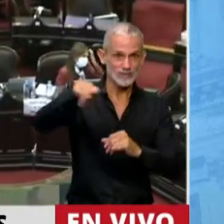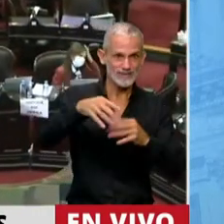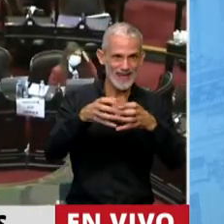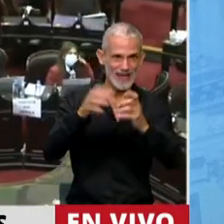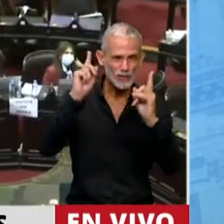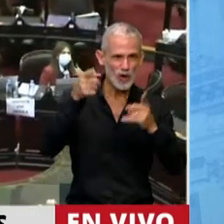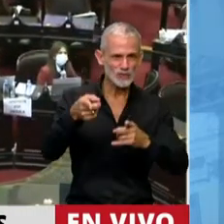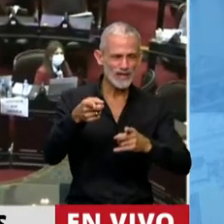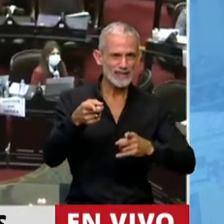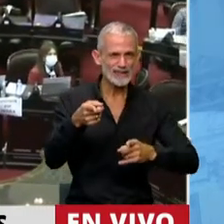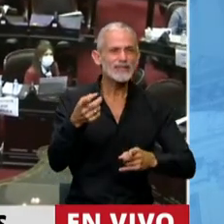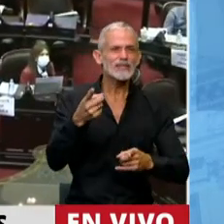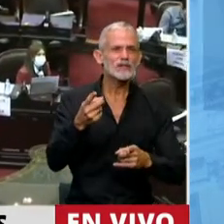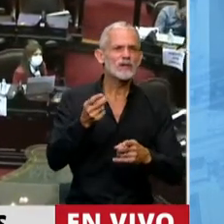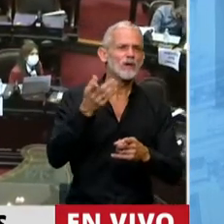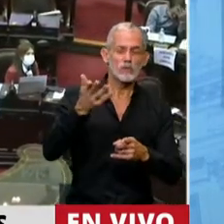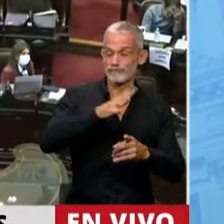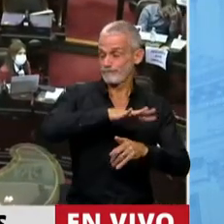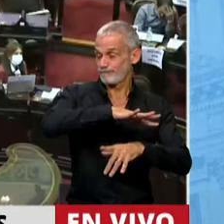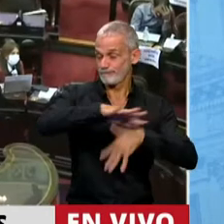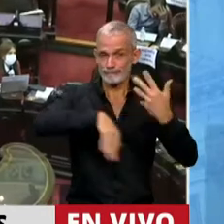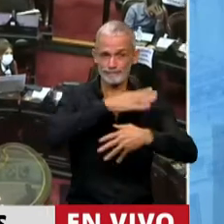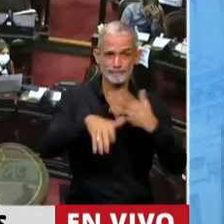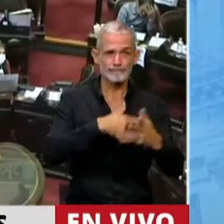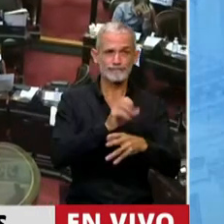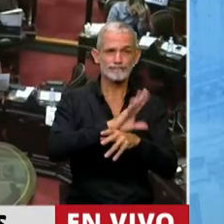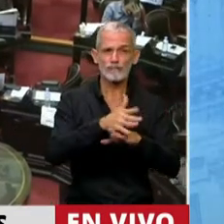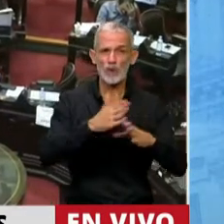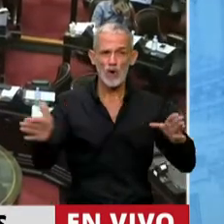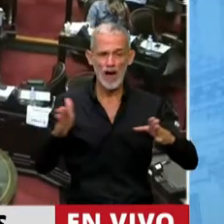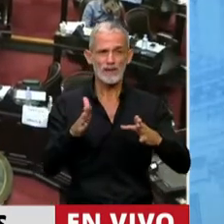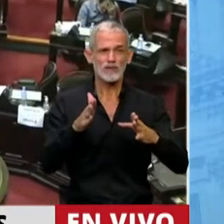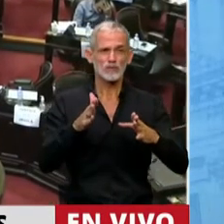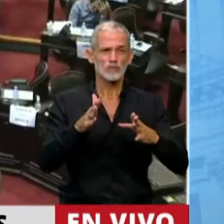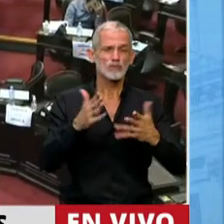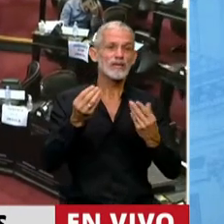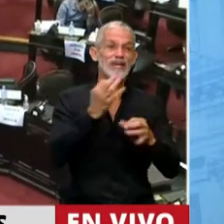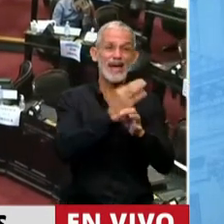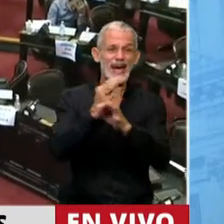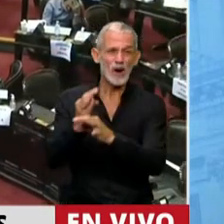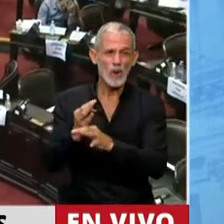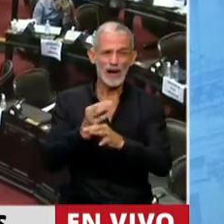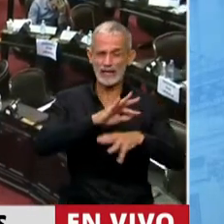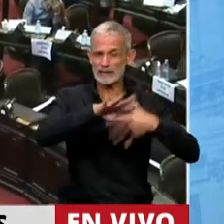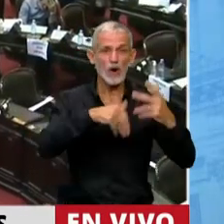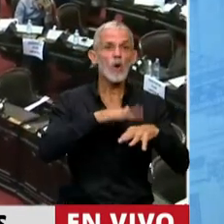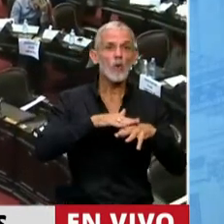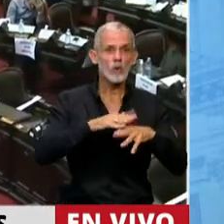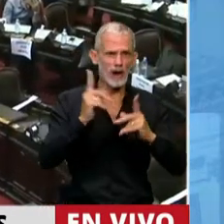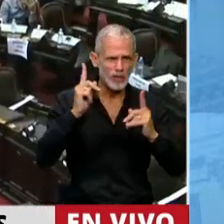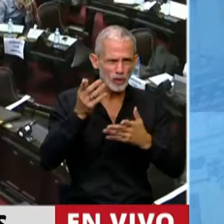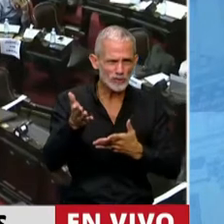haciendo ante la desastrosa situación de la pandemia y de las escuelas fuera culpa de ellos,